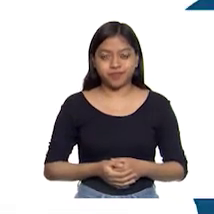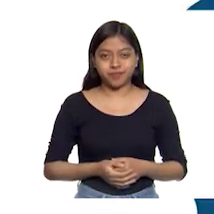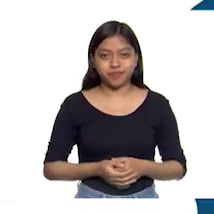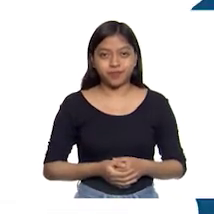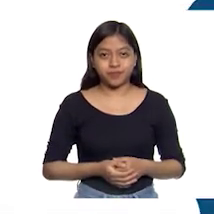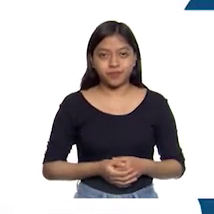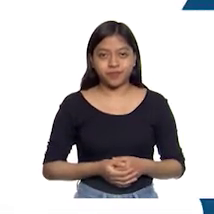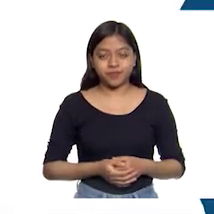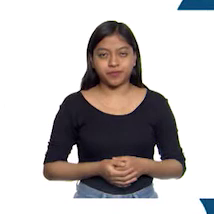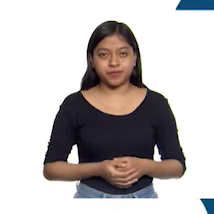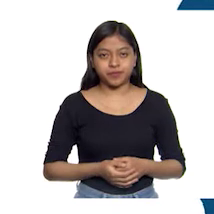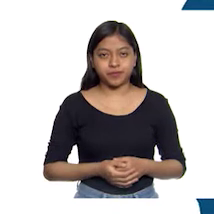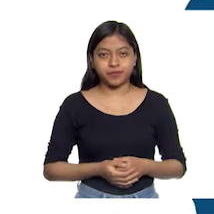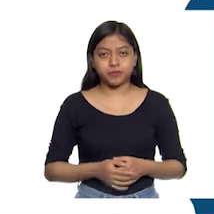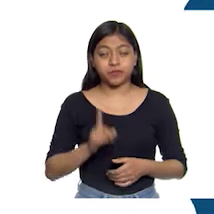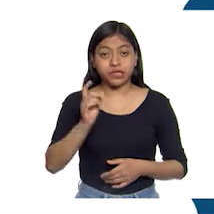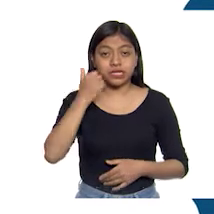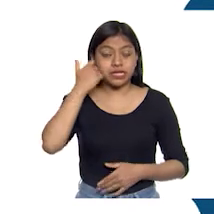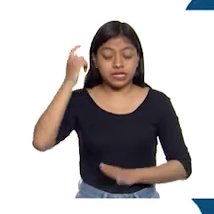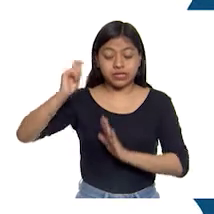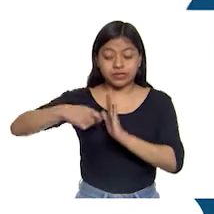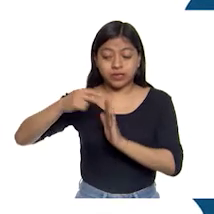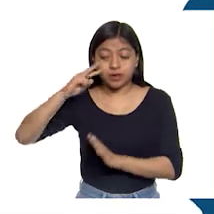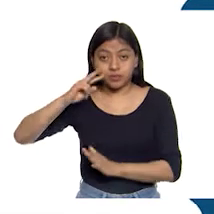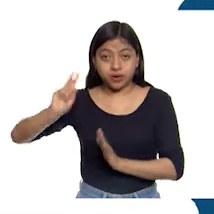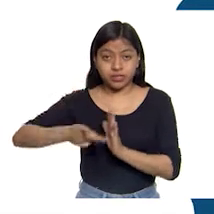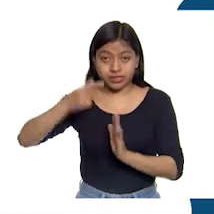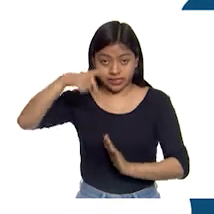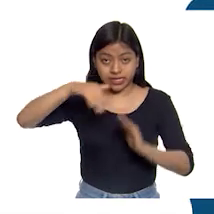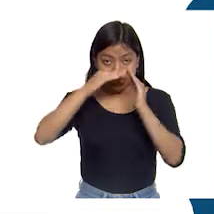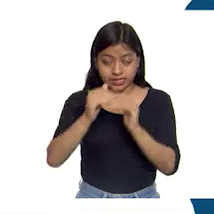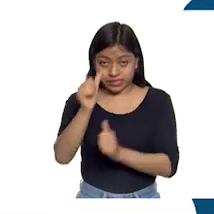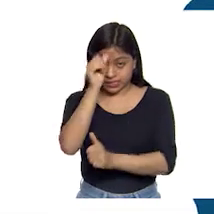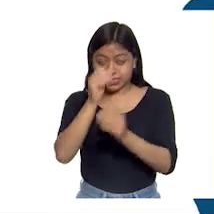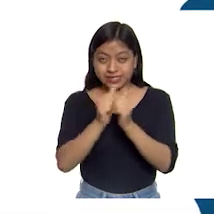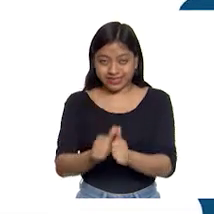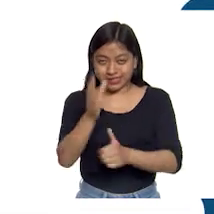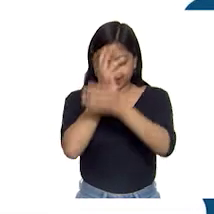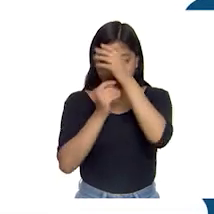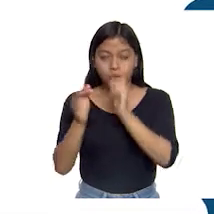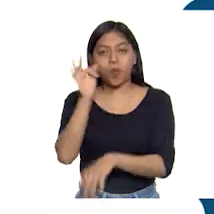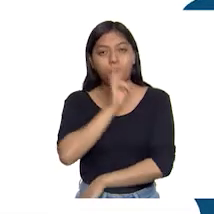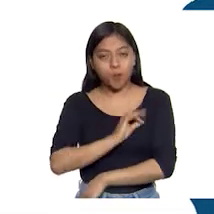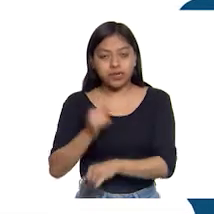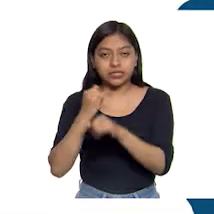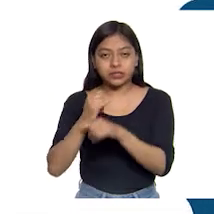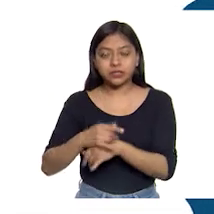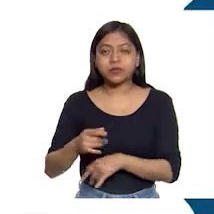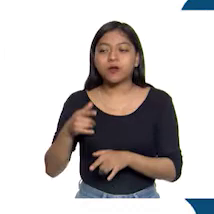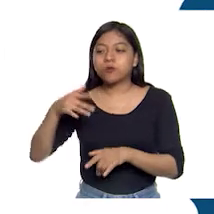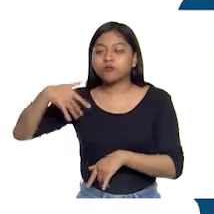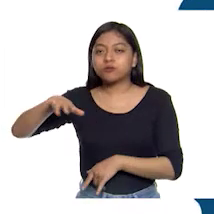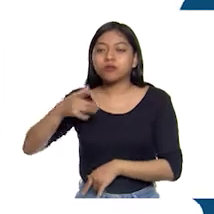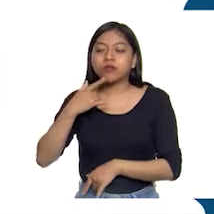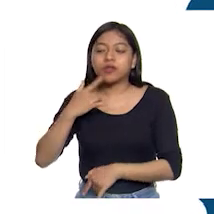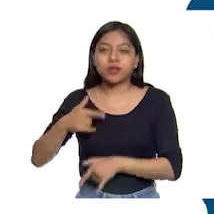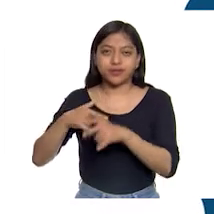conaliteg.sep.gov.mx. Si quieres volver a ver los programas de Aprende en Casa, los puedes encontrar en la siguiente liga: